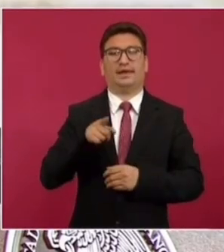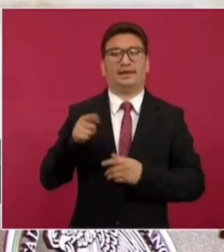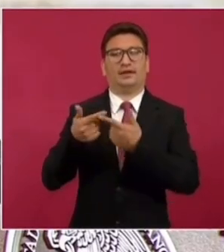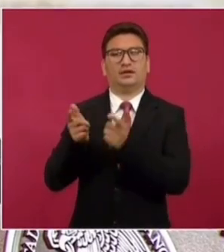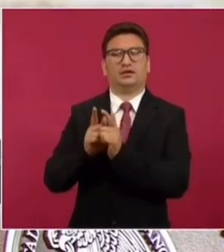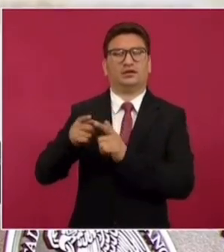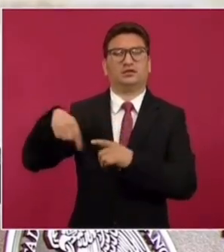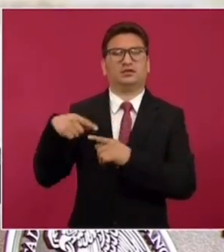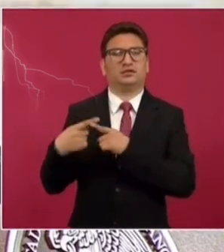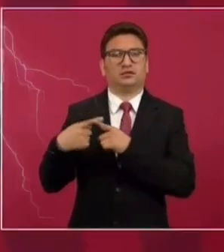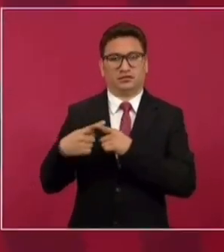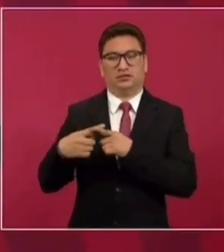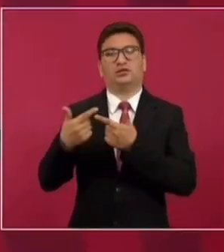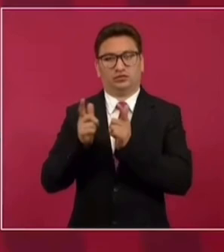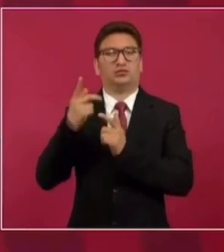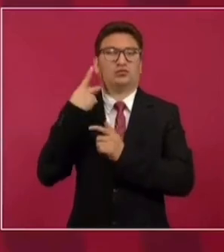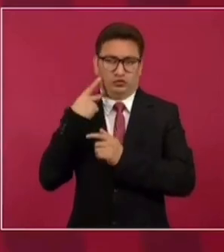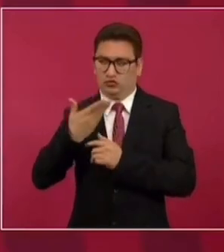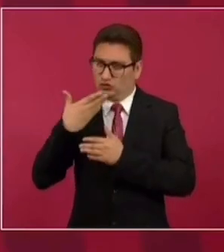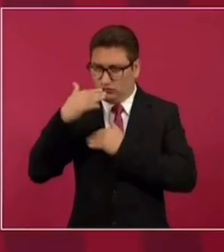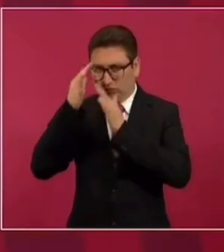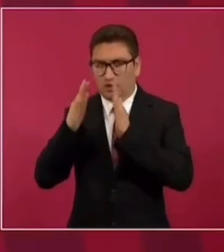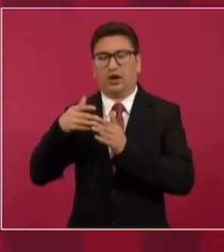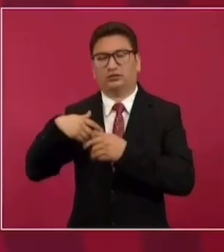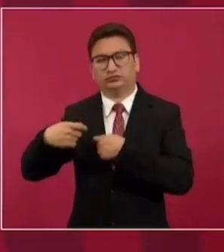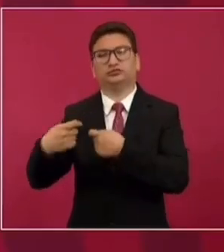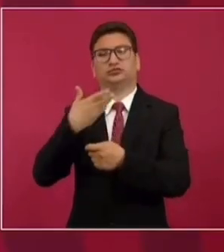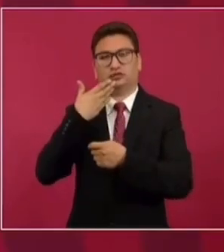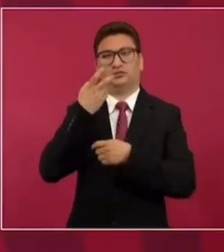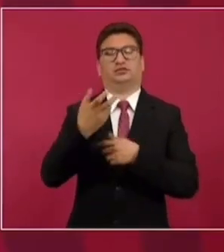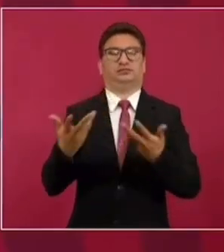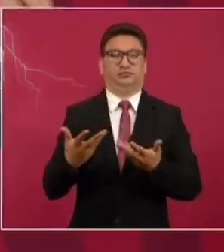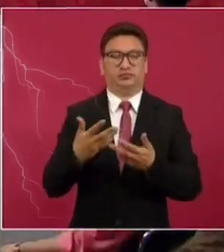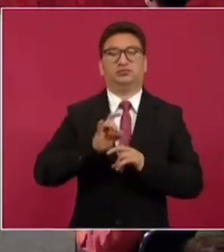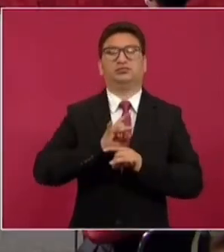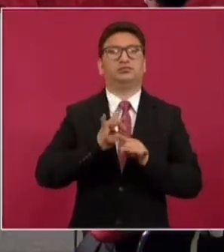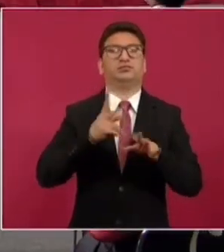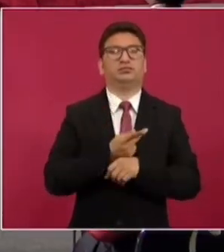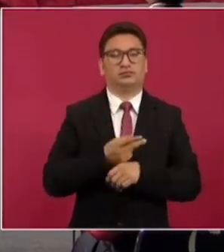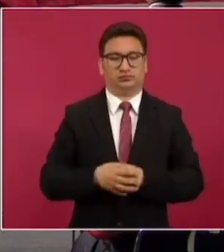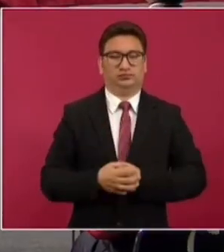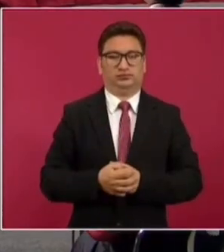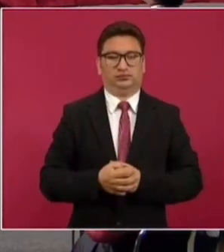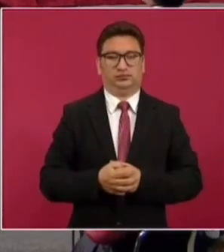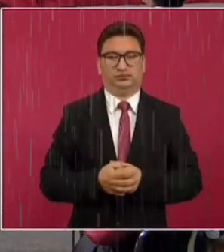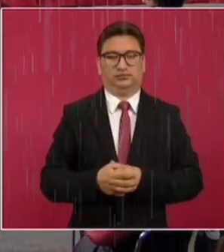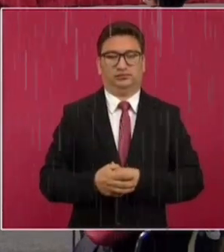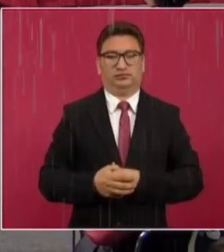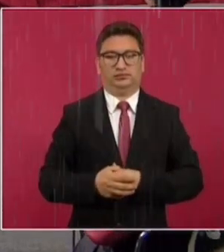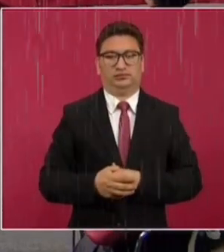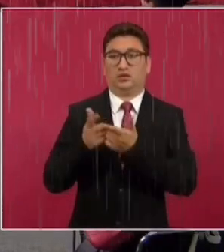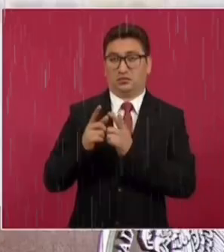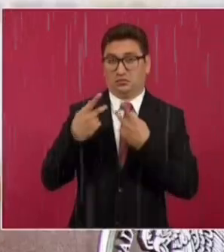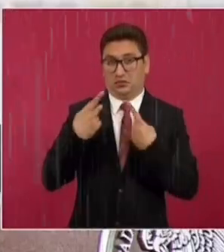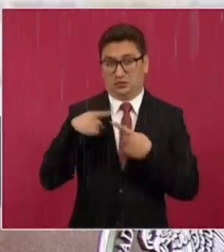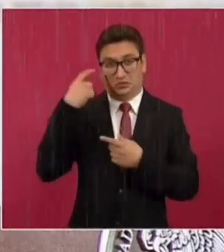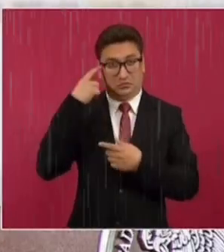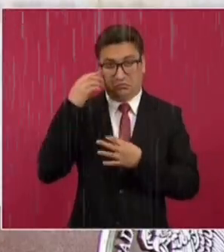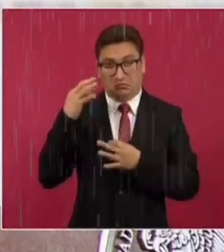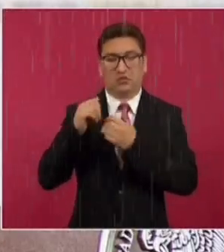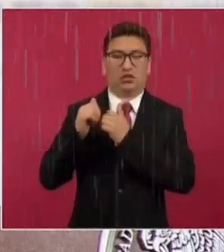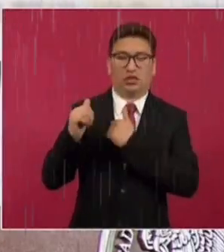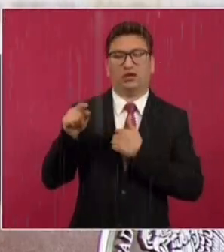grupos conservadores. Es también una paradoja de que de repente los más retrógrados, los